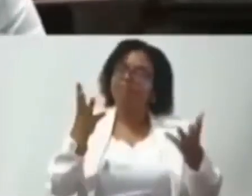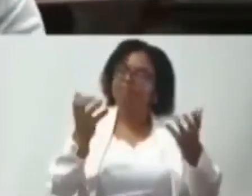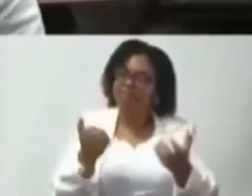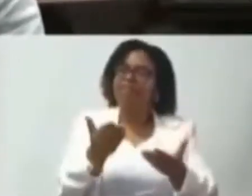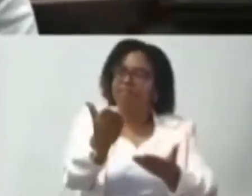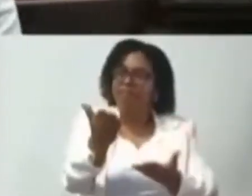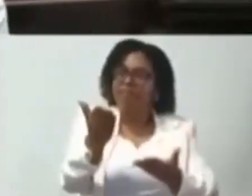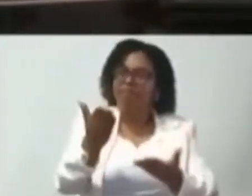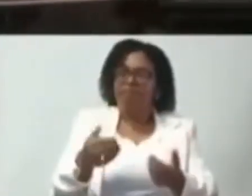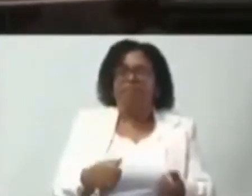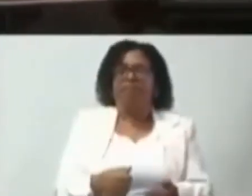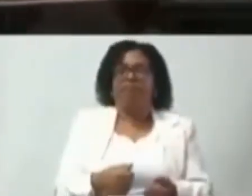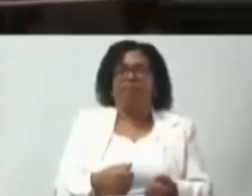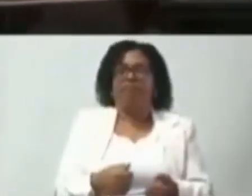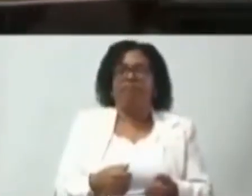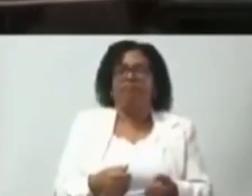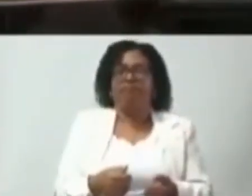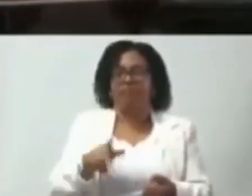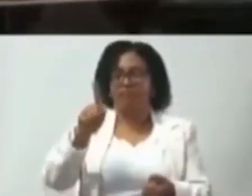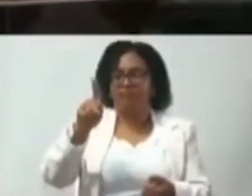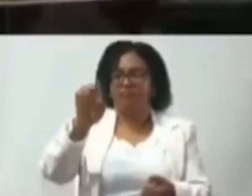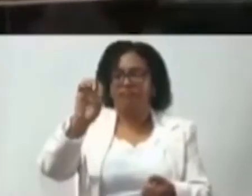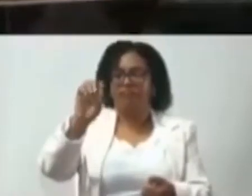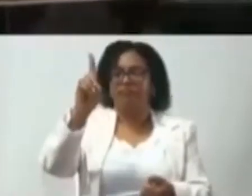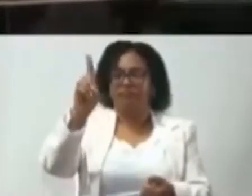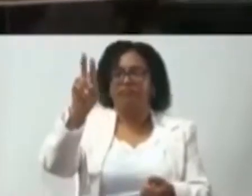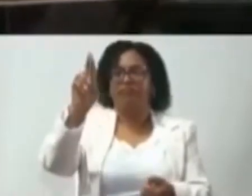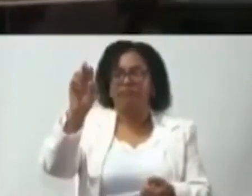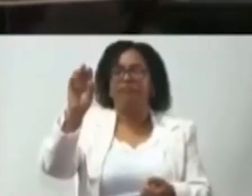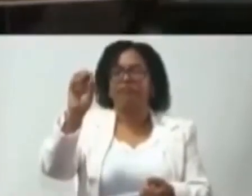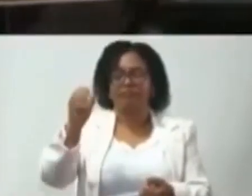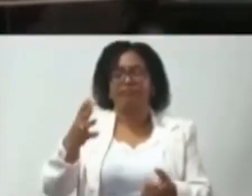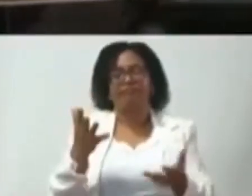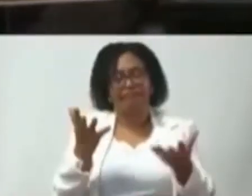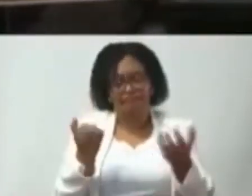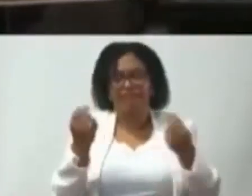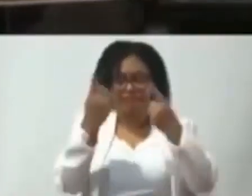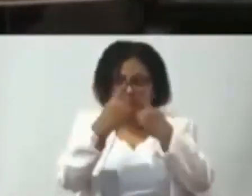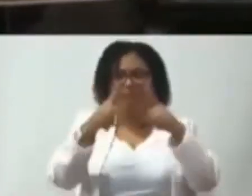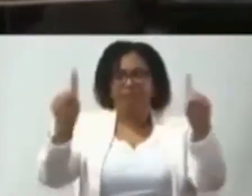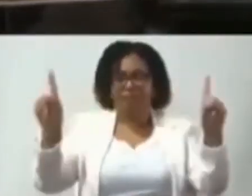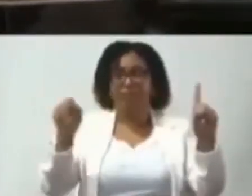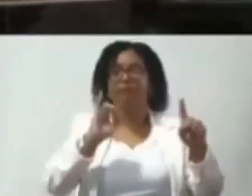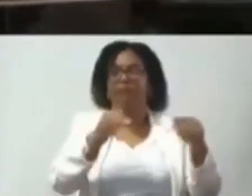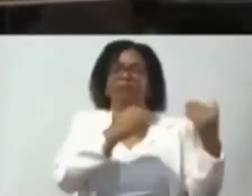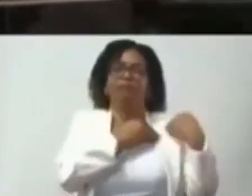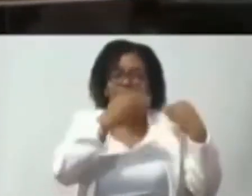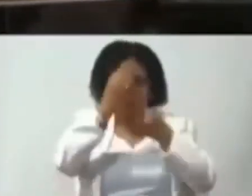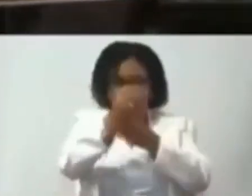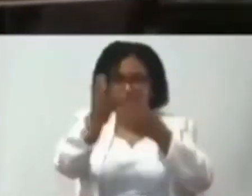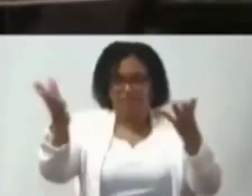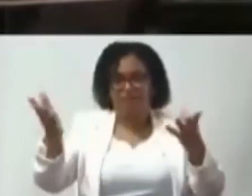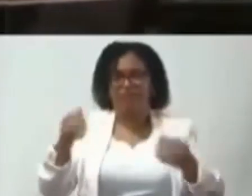éxitos a nuestro colega pedro martínez representando ante la comisión coordinadora de la cámara de diputados- al bloque de alianza país